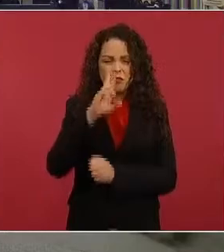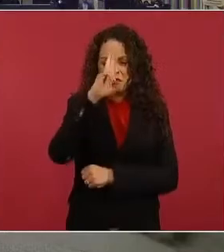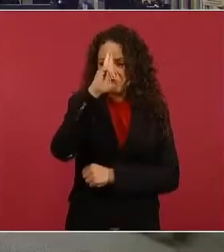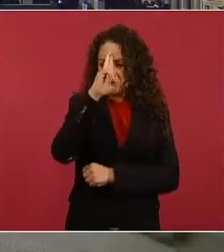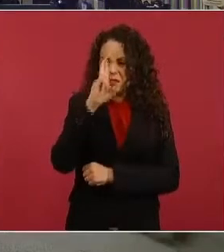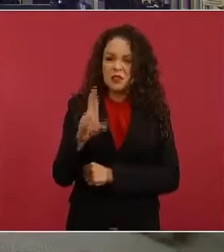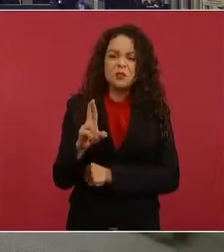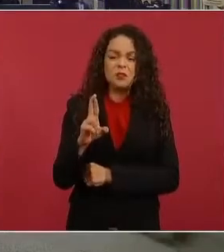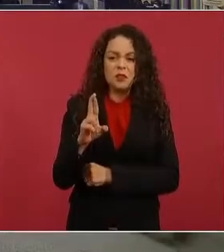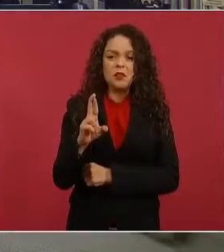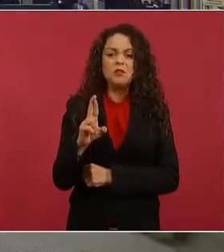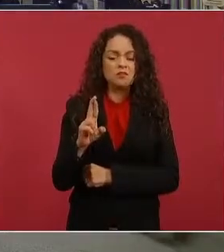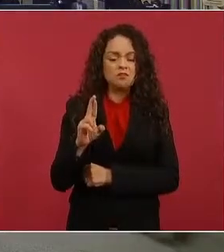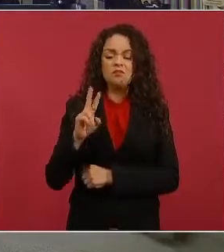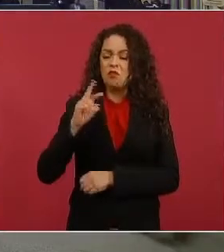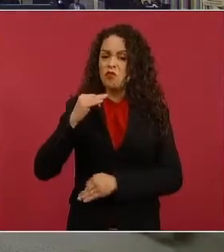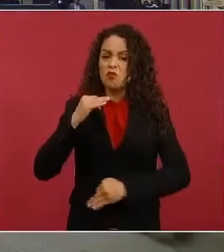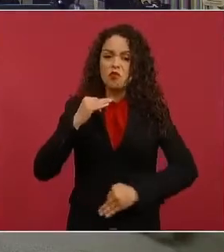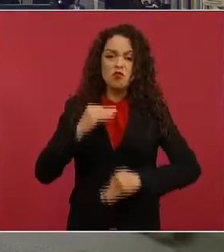Todos los